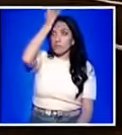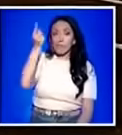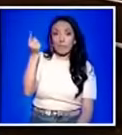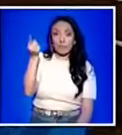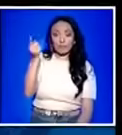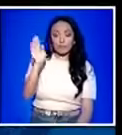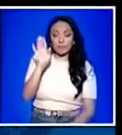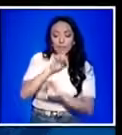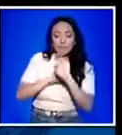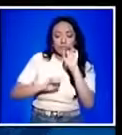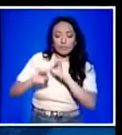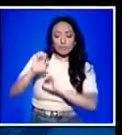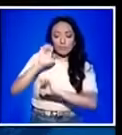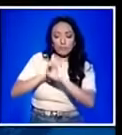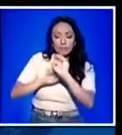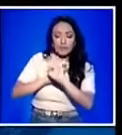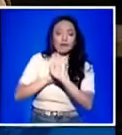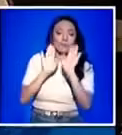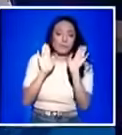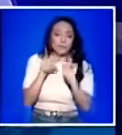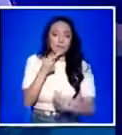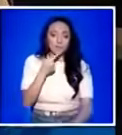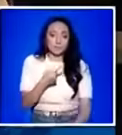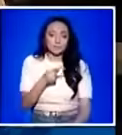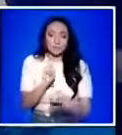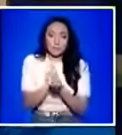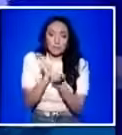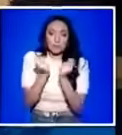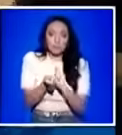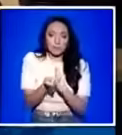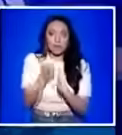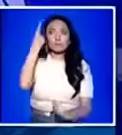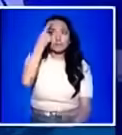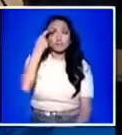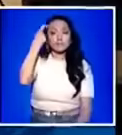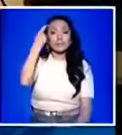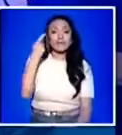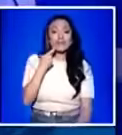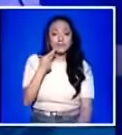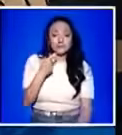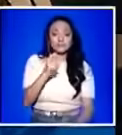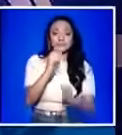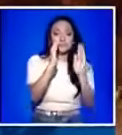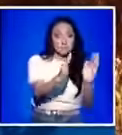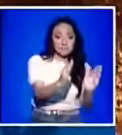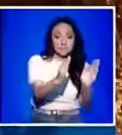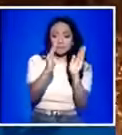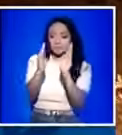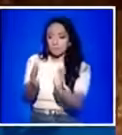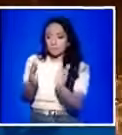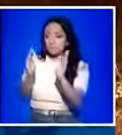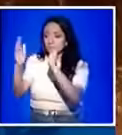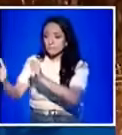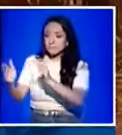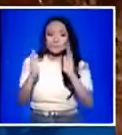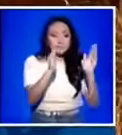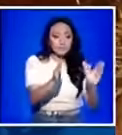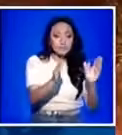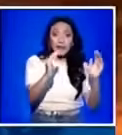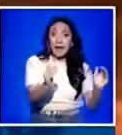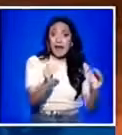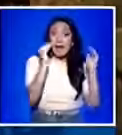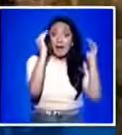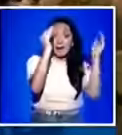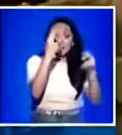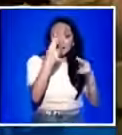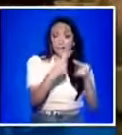evaluación técnica del estado de seguridad. El gobierno categorizó los riesgos en cada zona. En los de categoría alta, el toque de